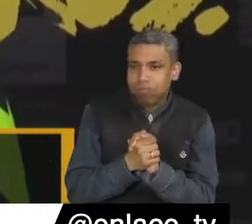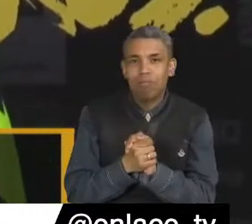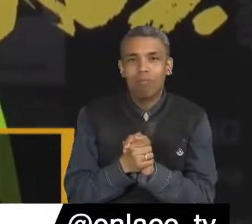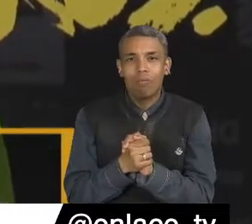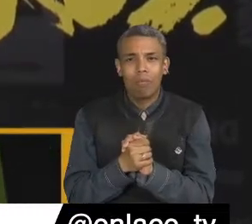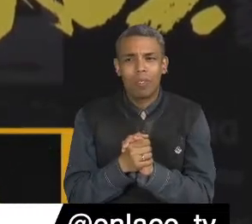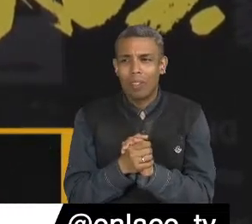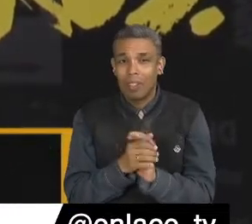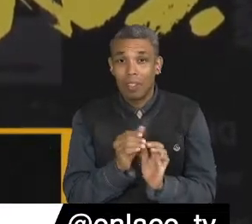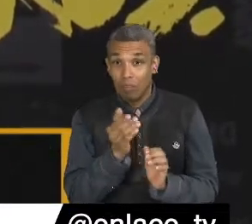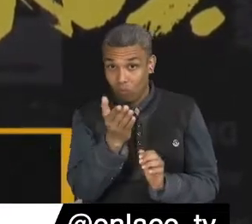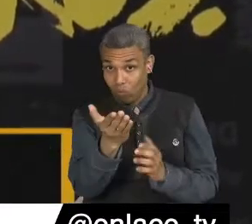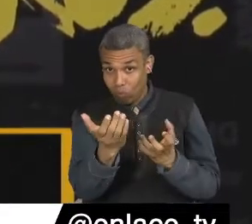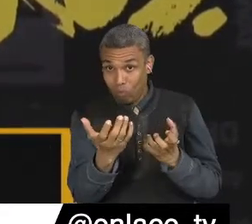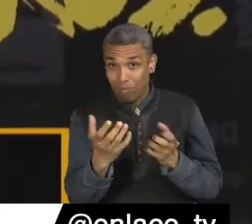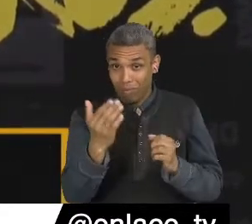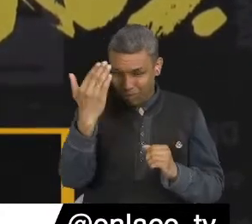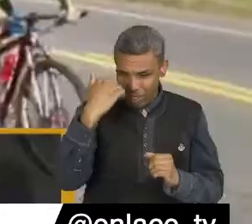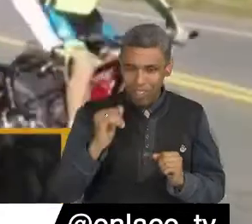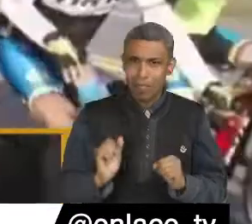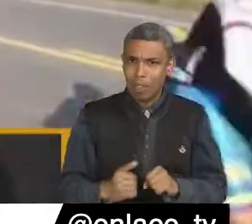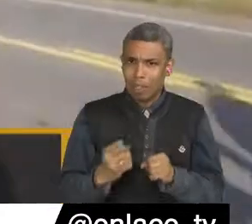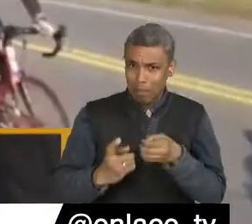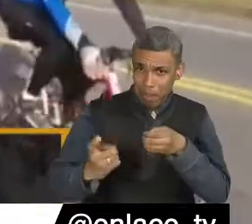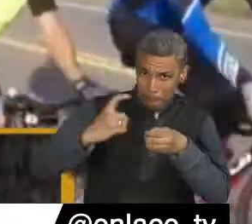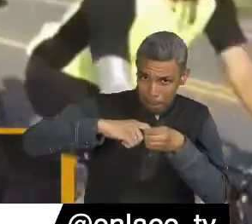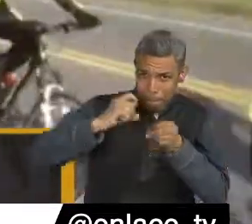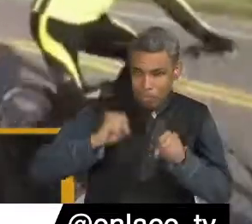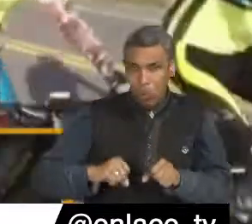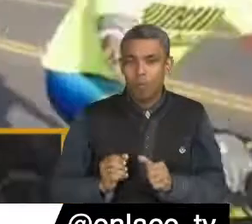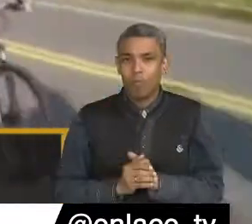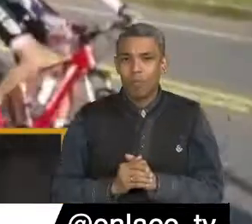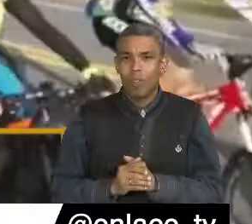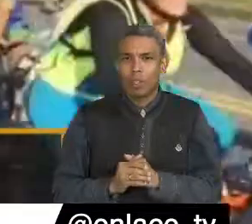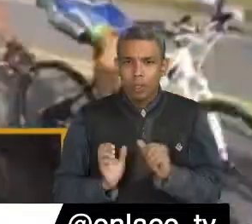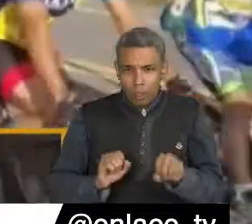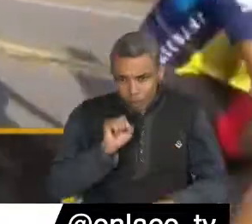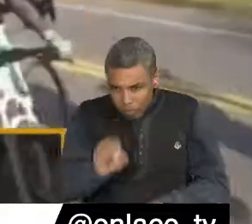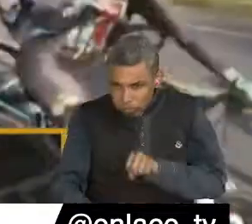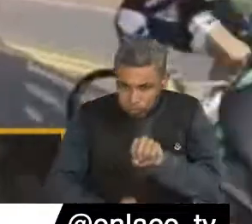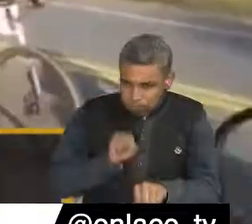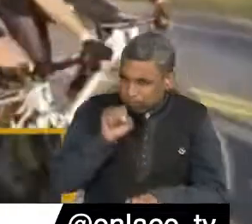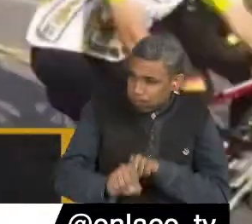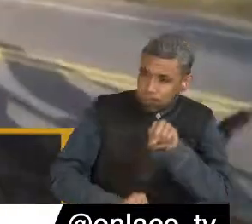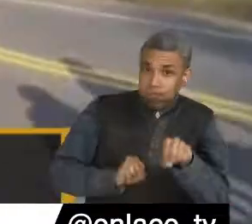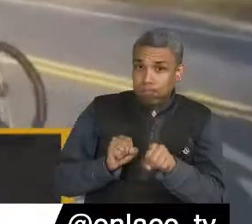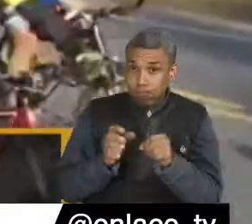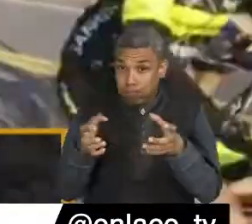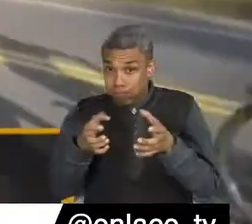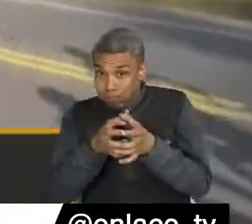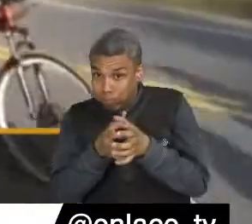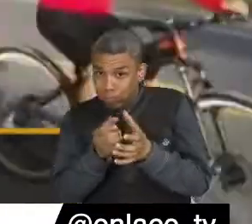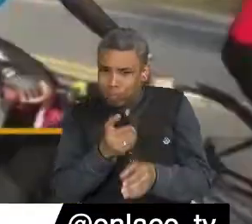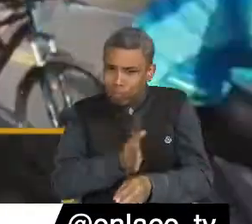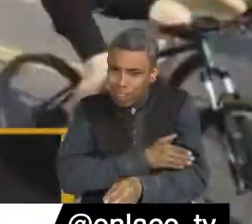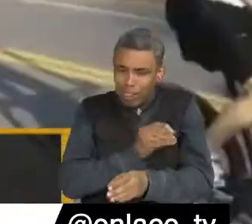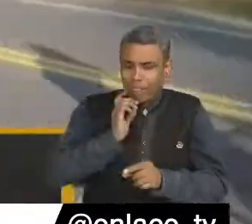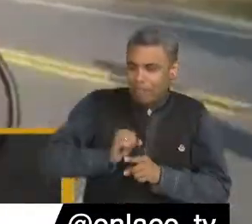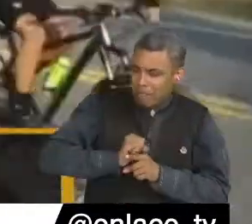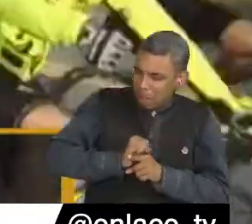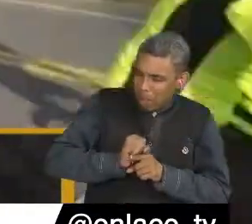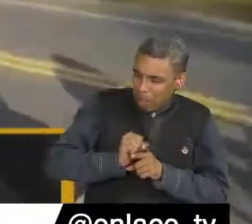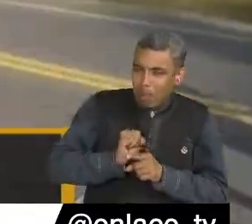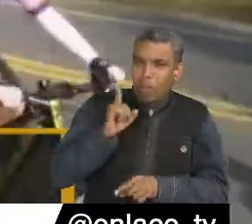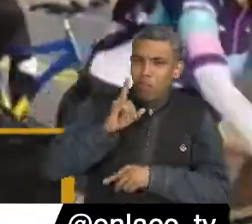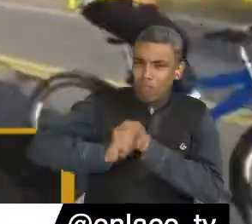Están todos invitados a que hagan parte del club. Para cada una de esas travesías, el Club Yariguíes prepara a sus integrantes con tramos que van en aumento cada año